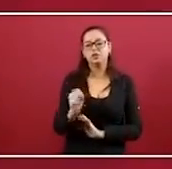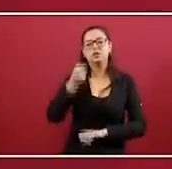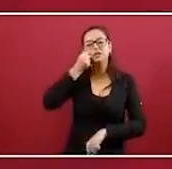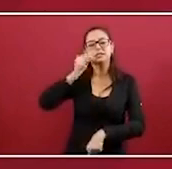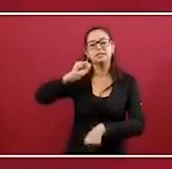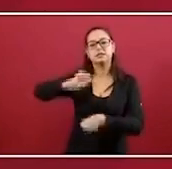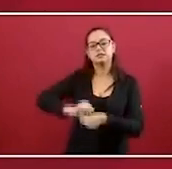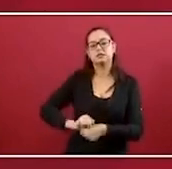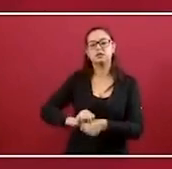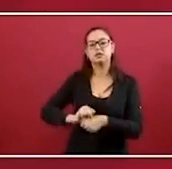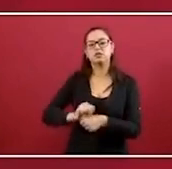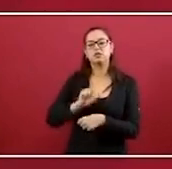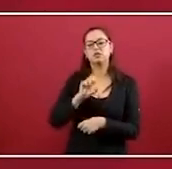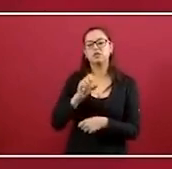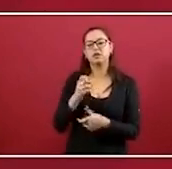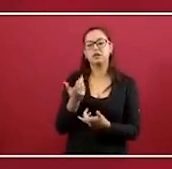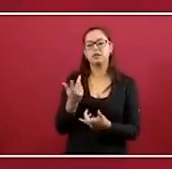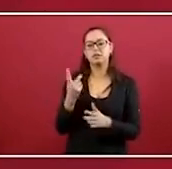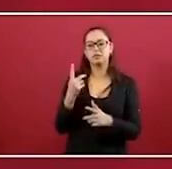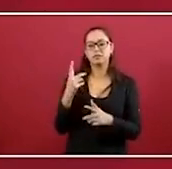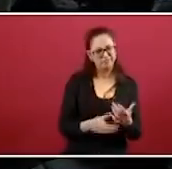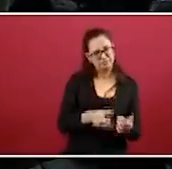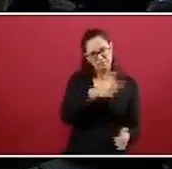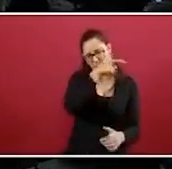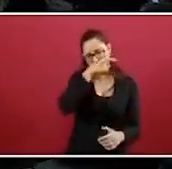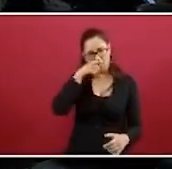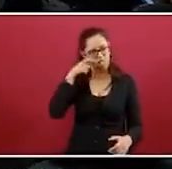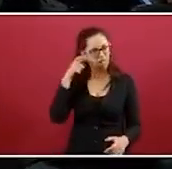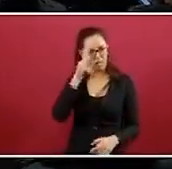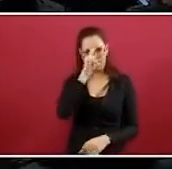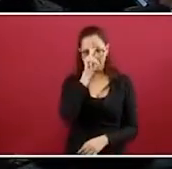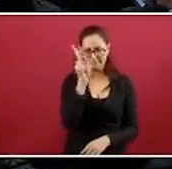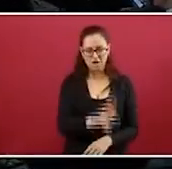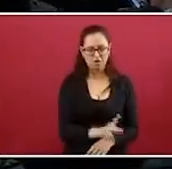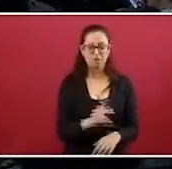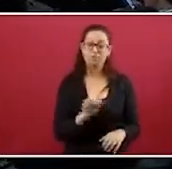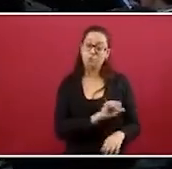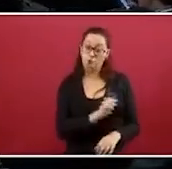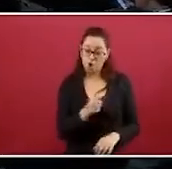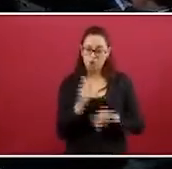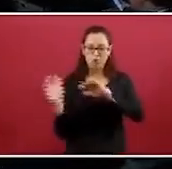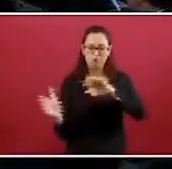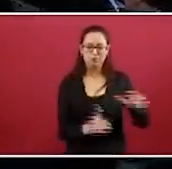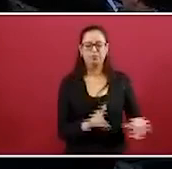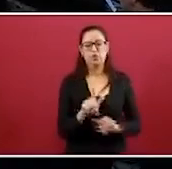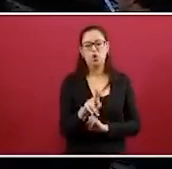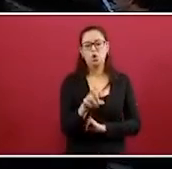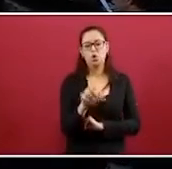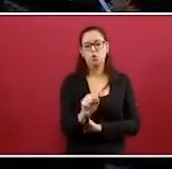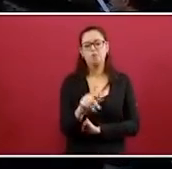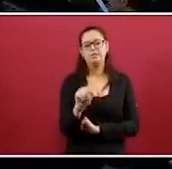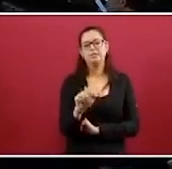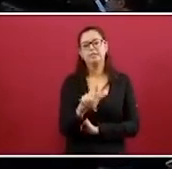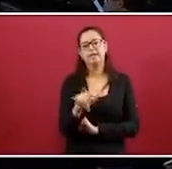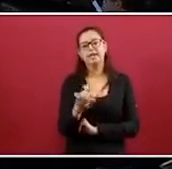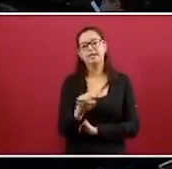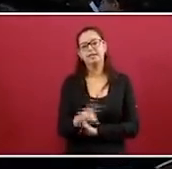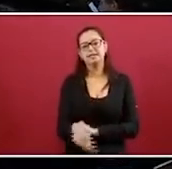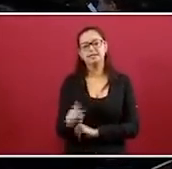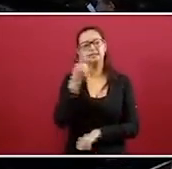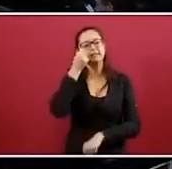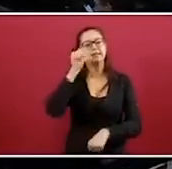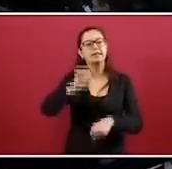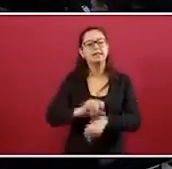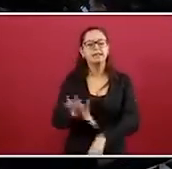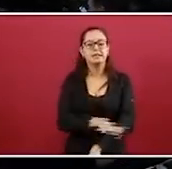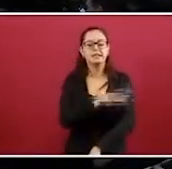y Transportes con Ernesto Zedillo. Luis Telles, secretario de Energía y secretario de